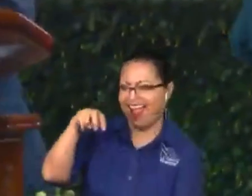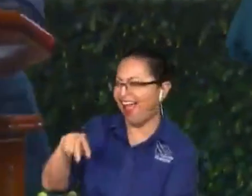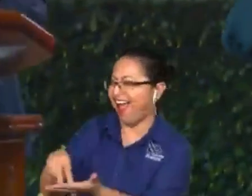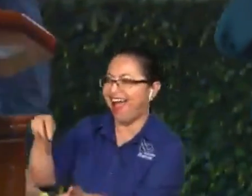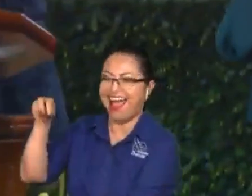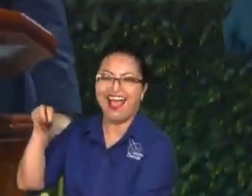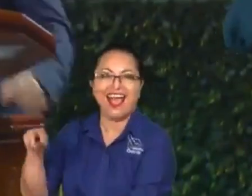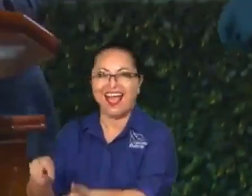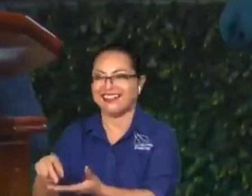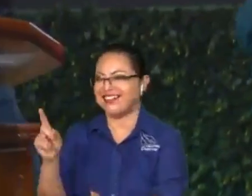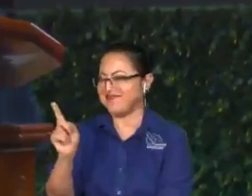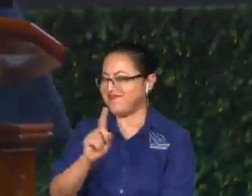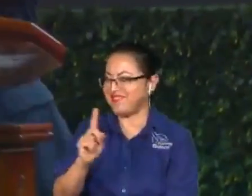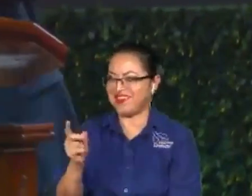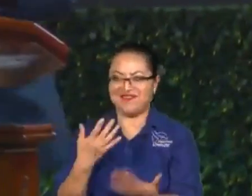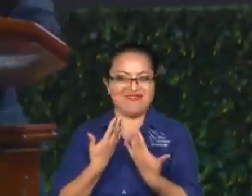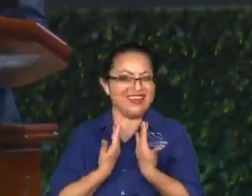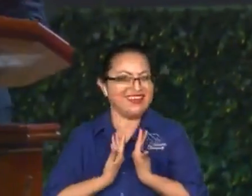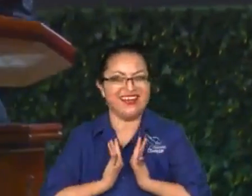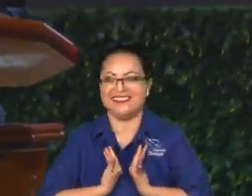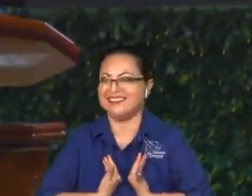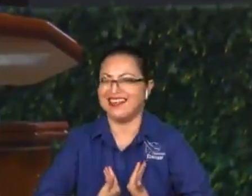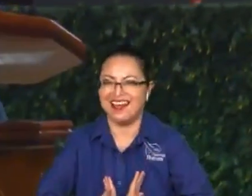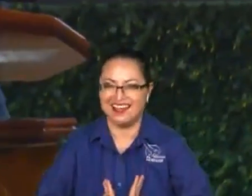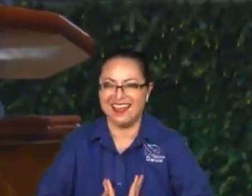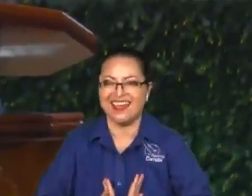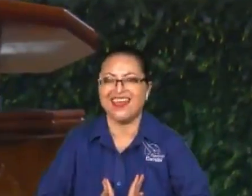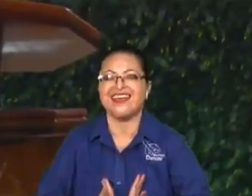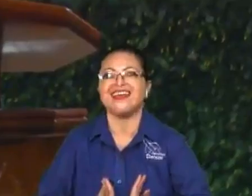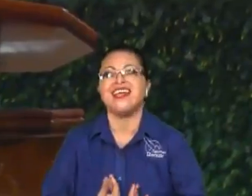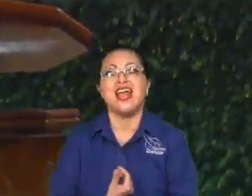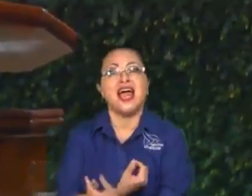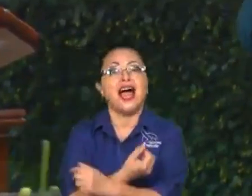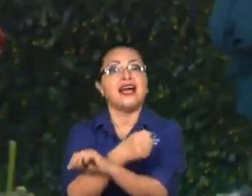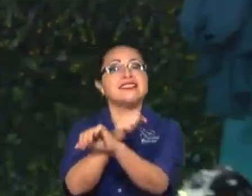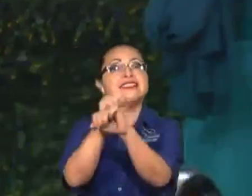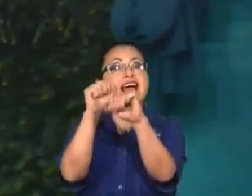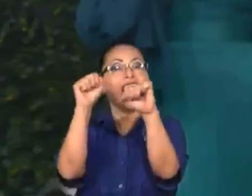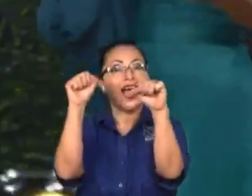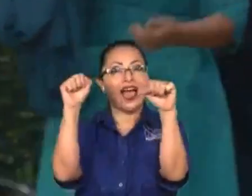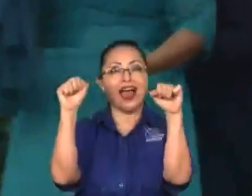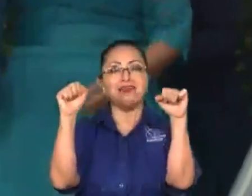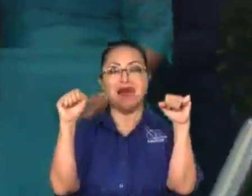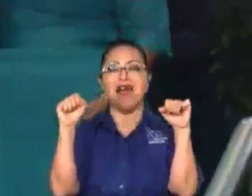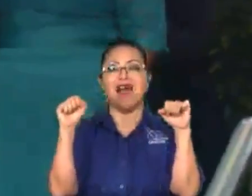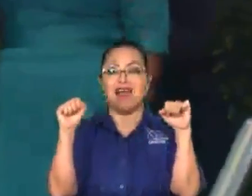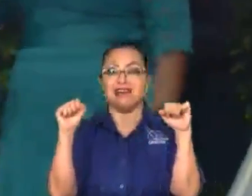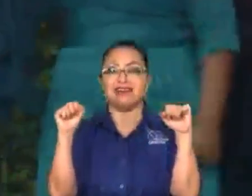I'm